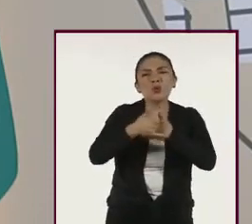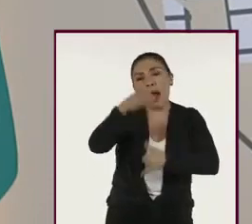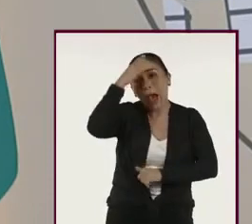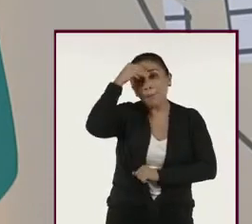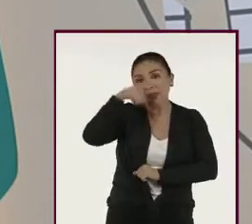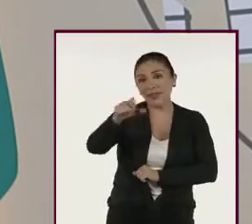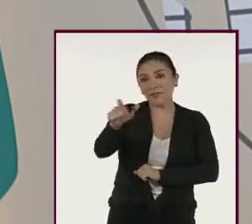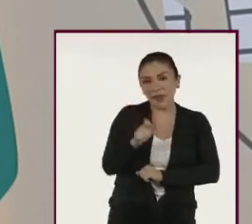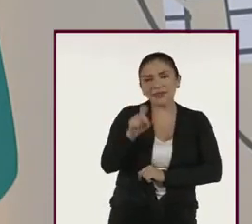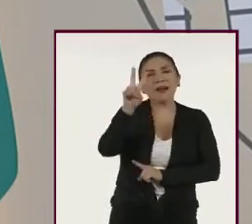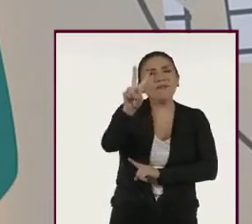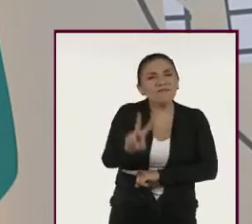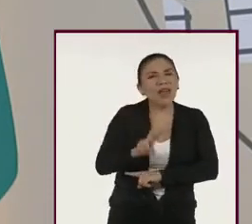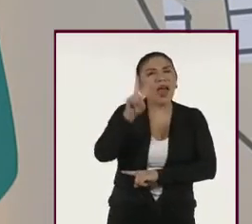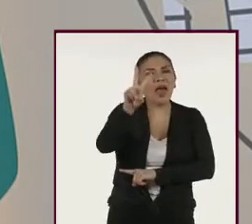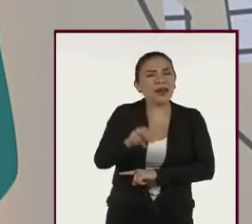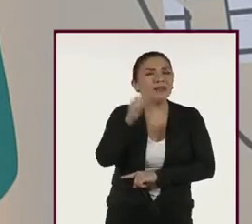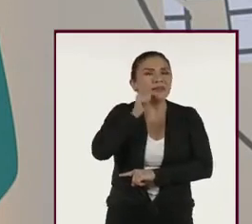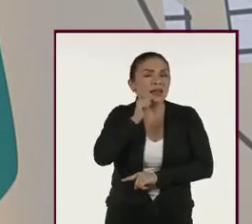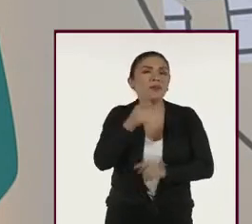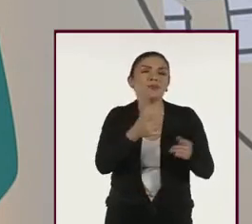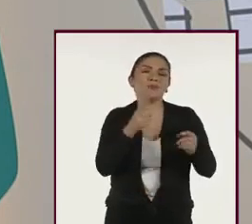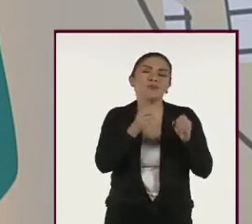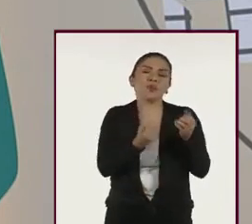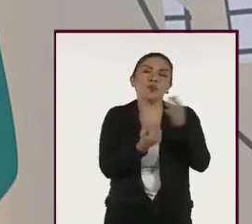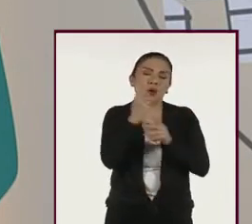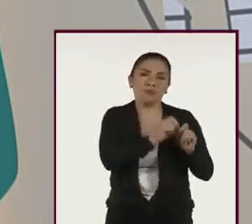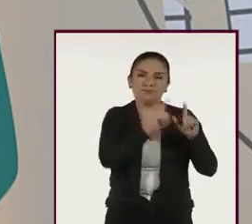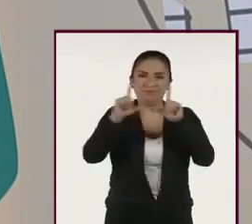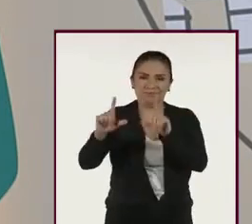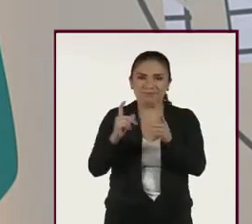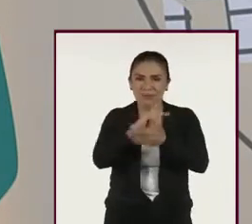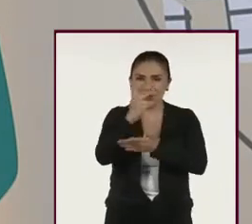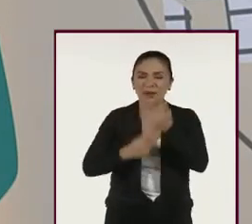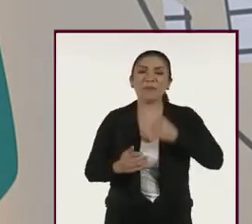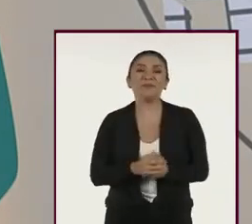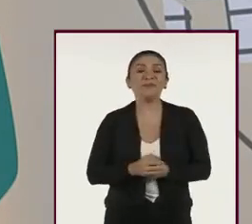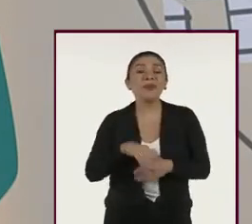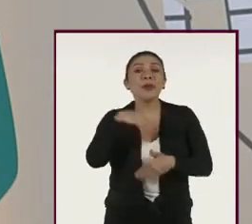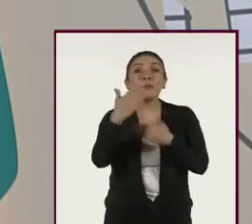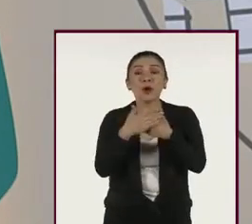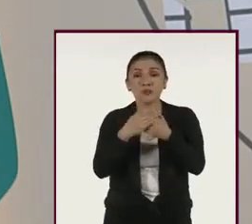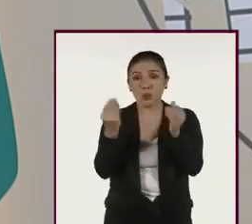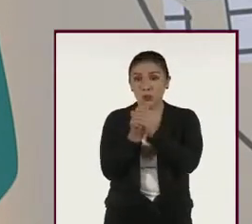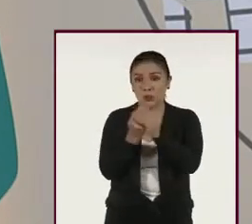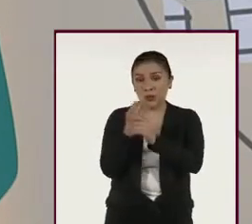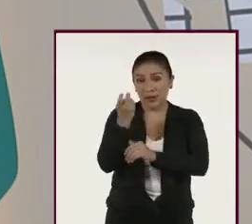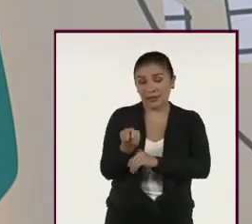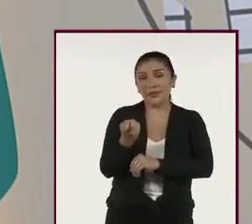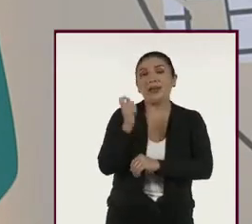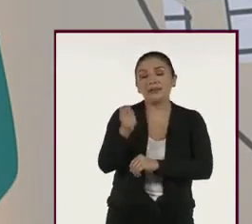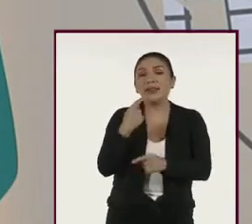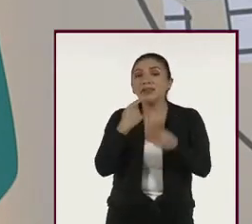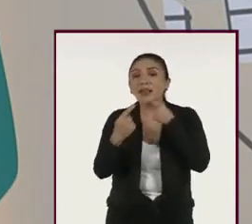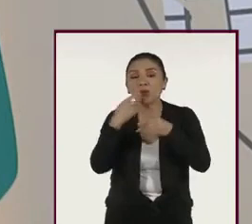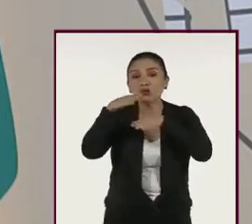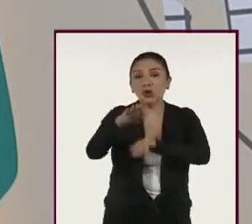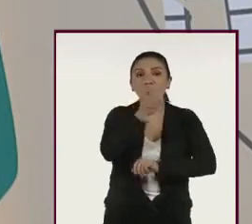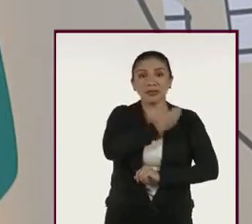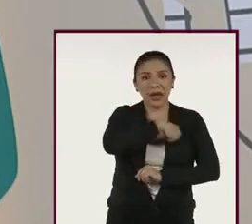Aprende MX. Cada viernes se publica un nuevo episodio. En el próximo seminario virtual de la serie Dialoguemos sobre